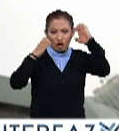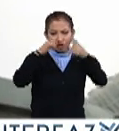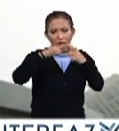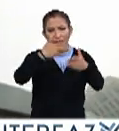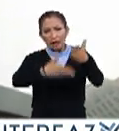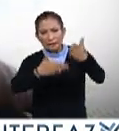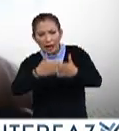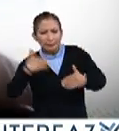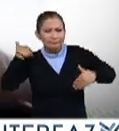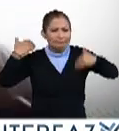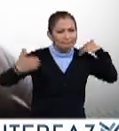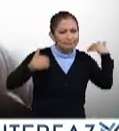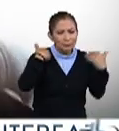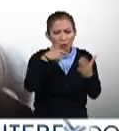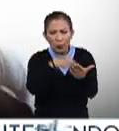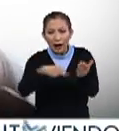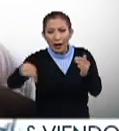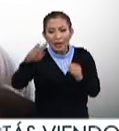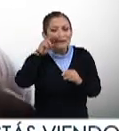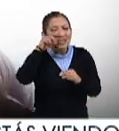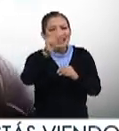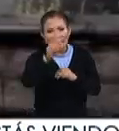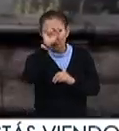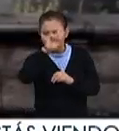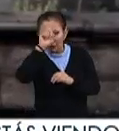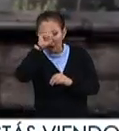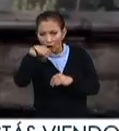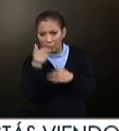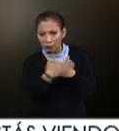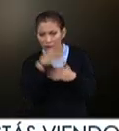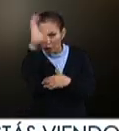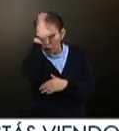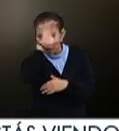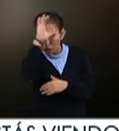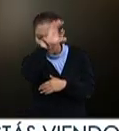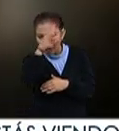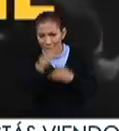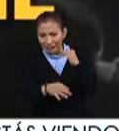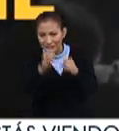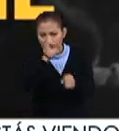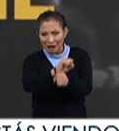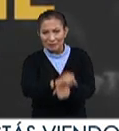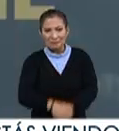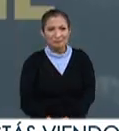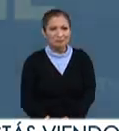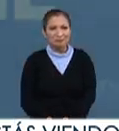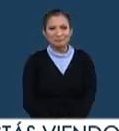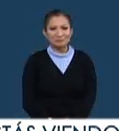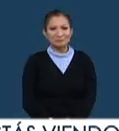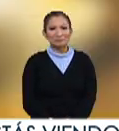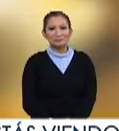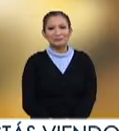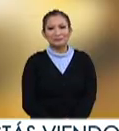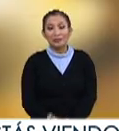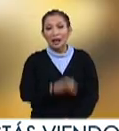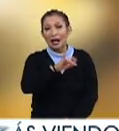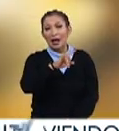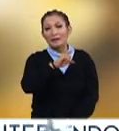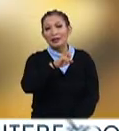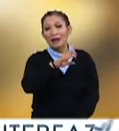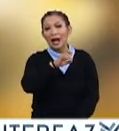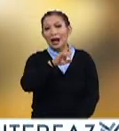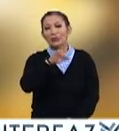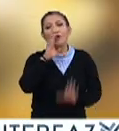Exposiciones, talleres, espectáculos, no dejes de ver nuestras recomendaciones culturales para este fin de semana. Javier Aranda